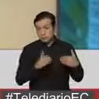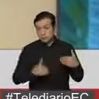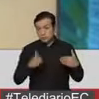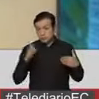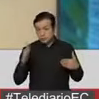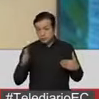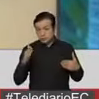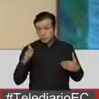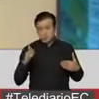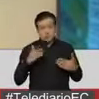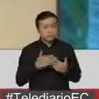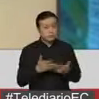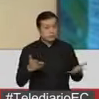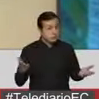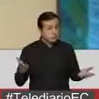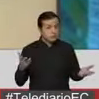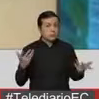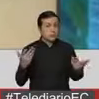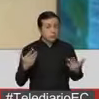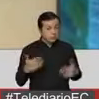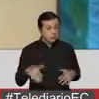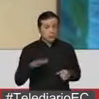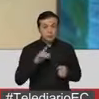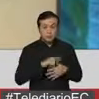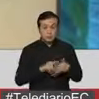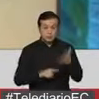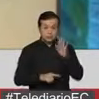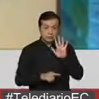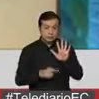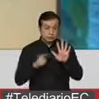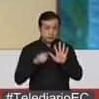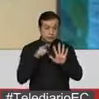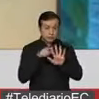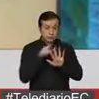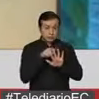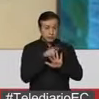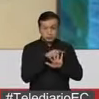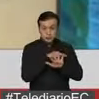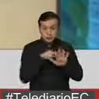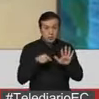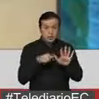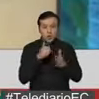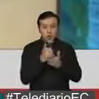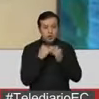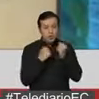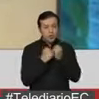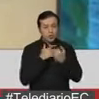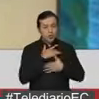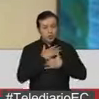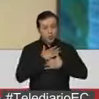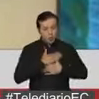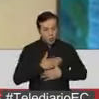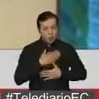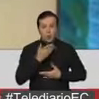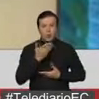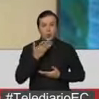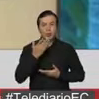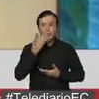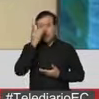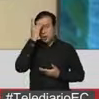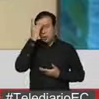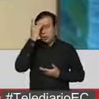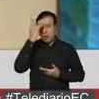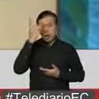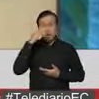monto del capital. Al final del día, estos 5 objetivos lo que permiten es devolverle sostenibilidad al endeudamiento y